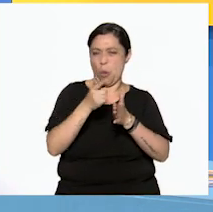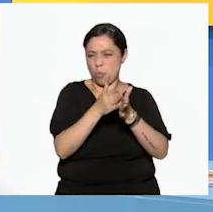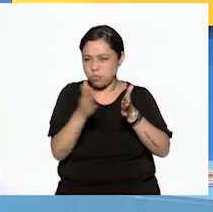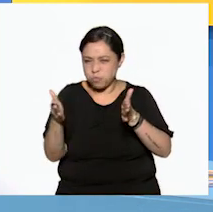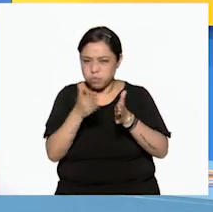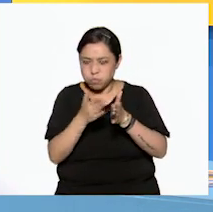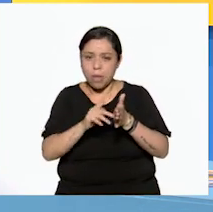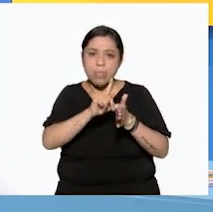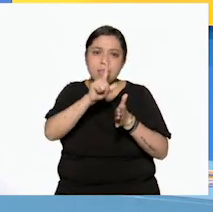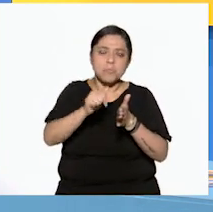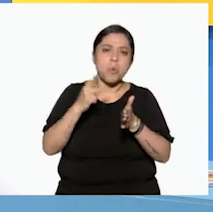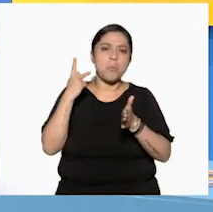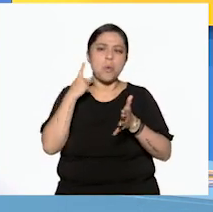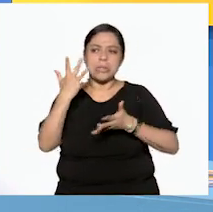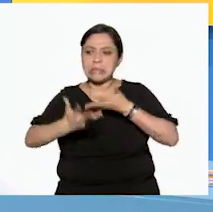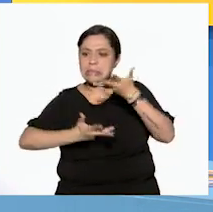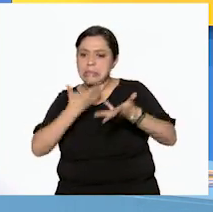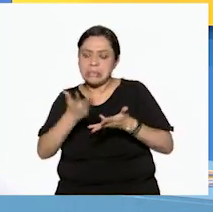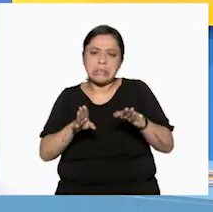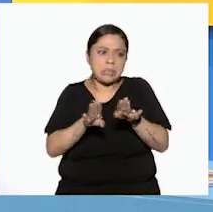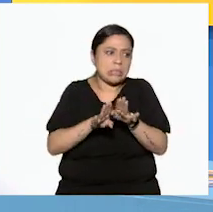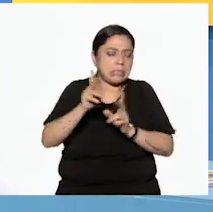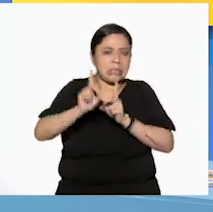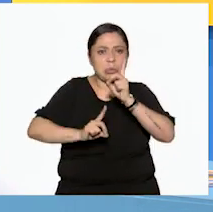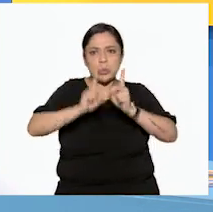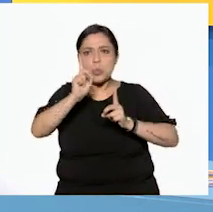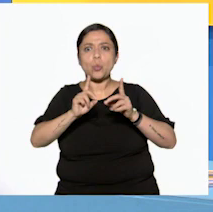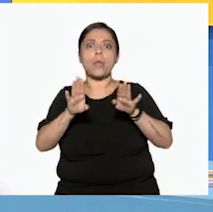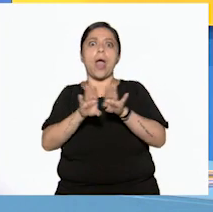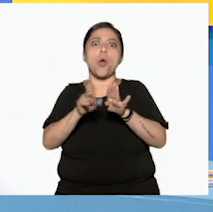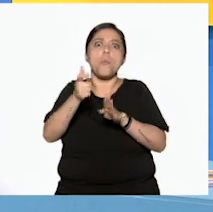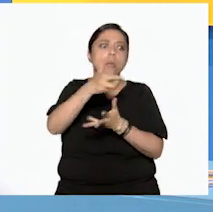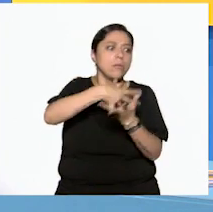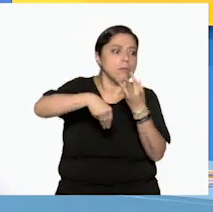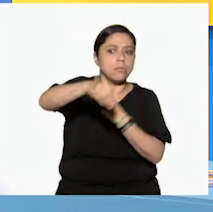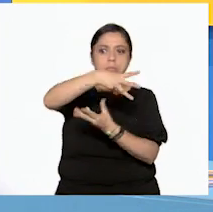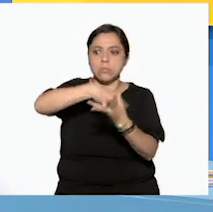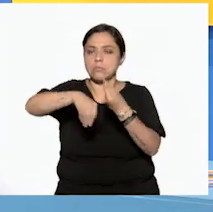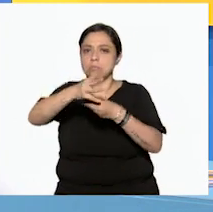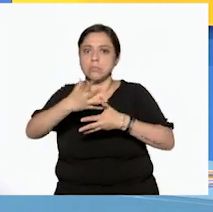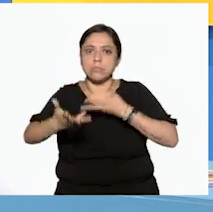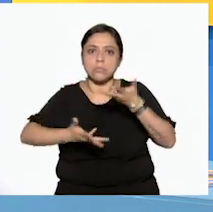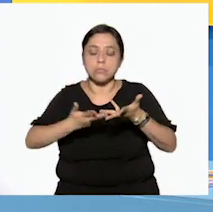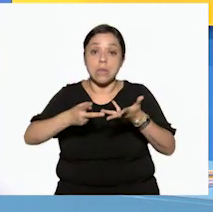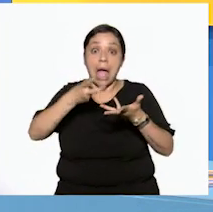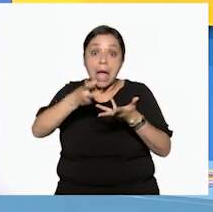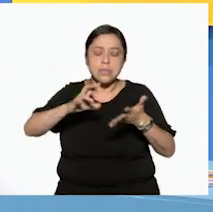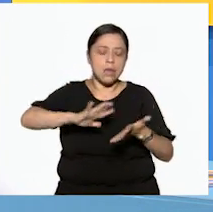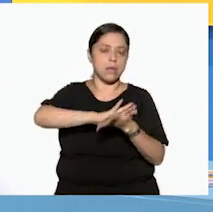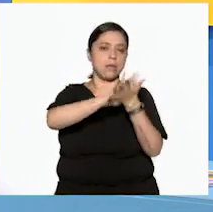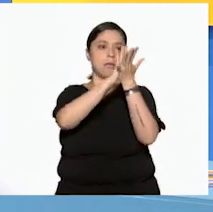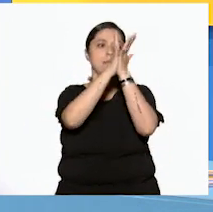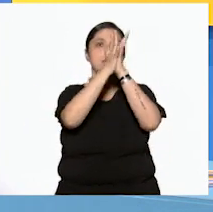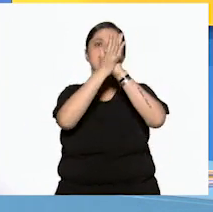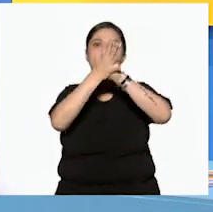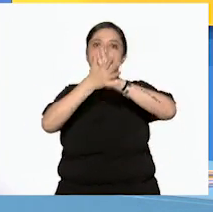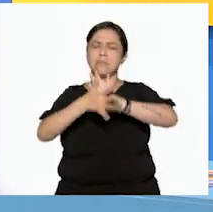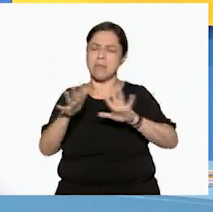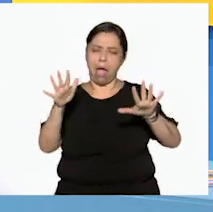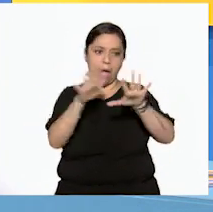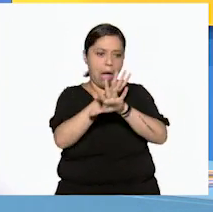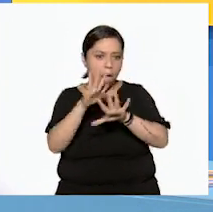incertidumbre política y de reconstrucción económica, que dio paso a un periodo de grandes transformaciones en la